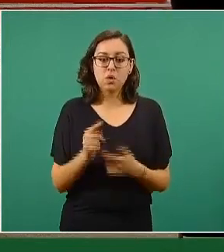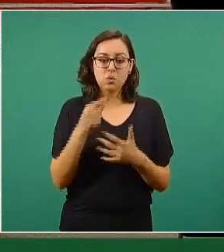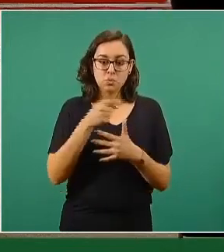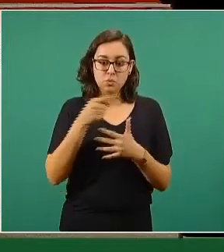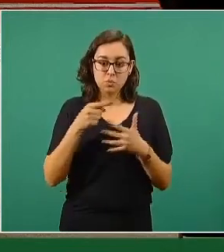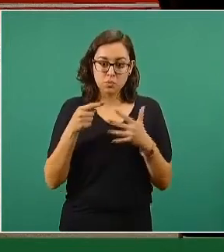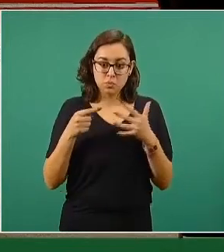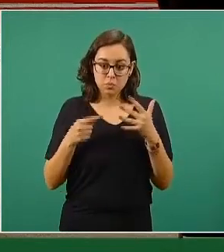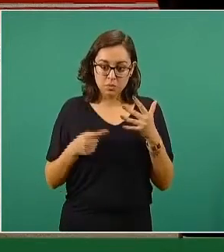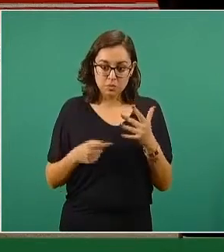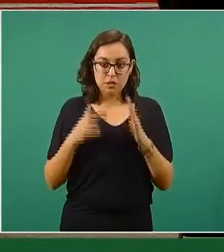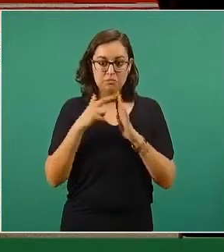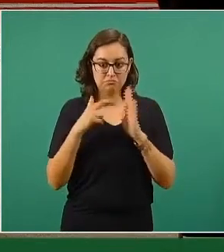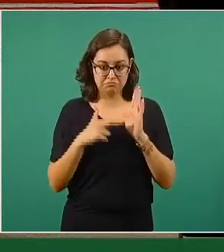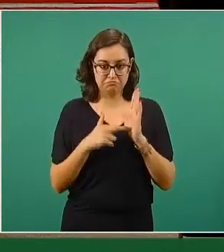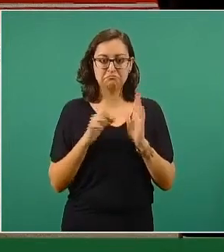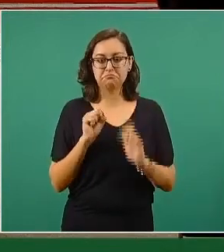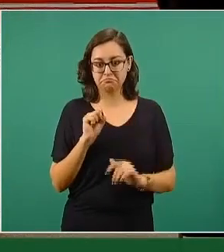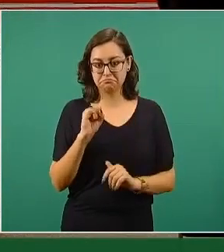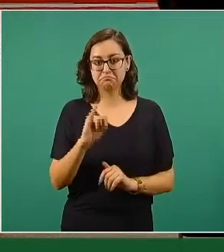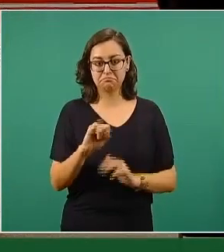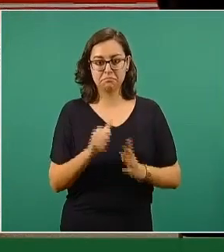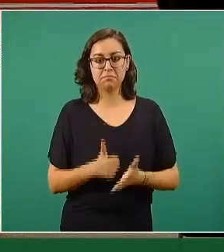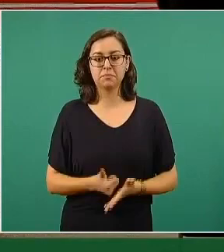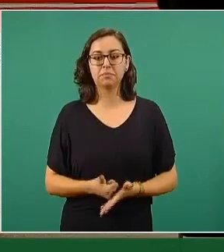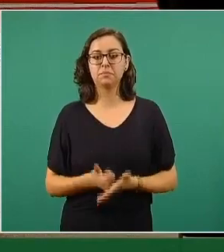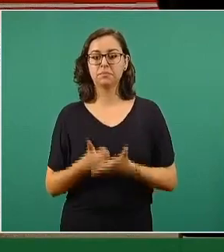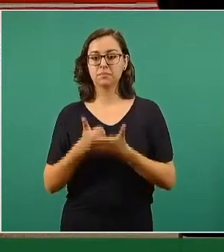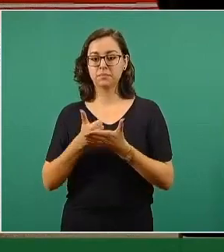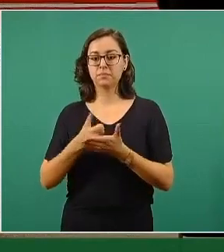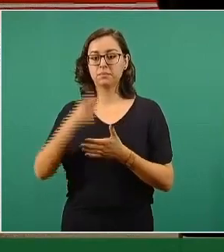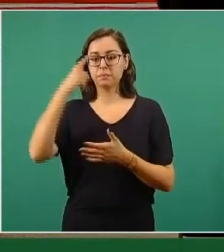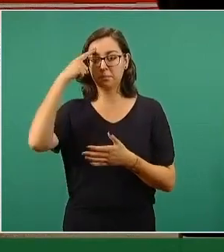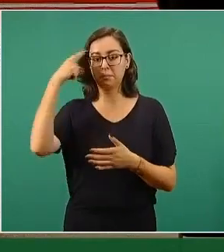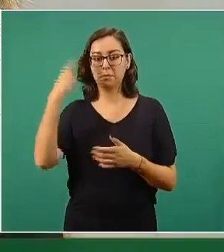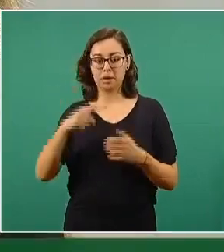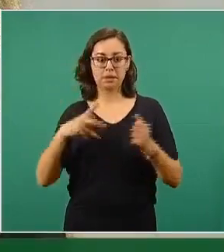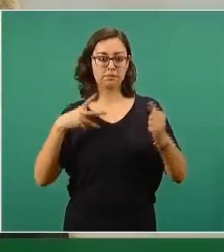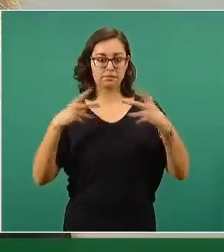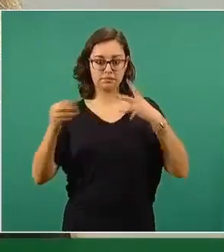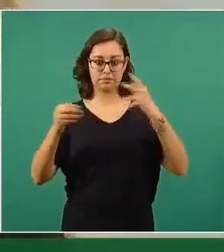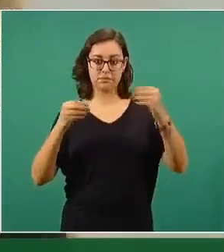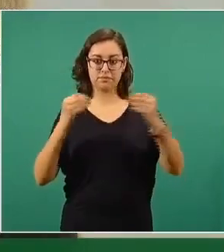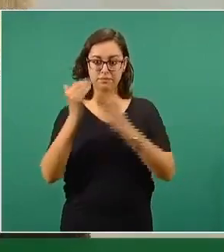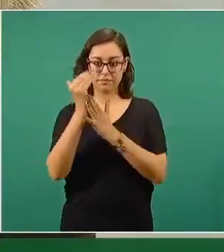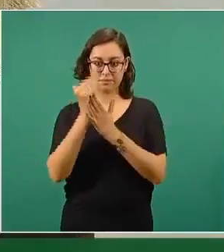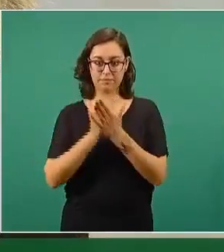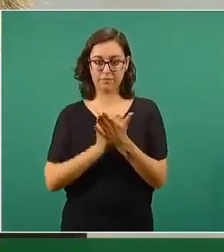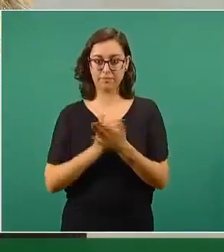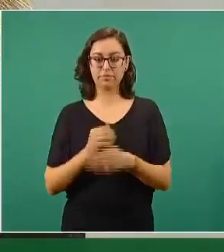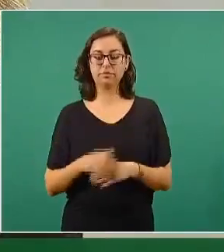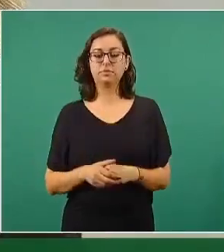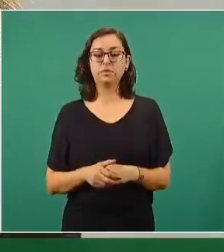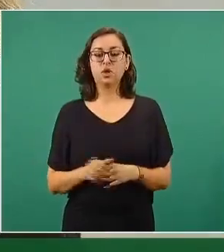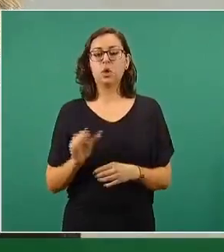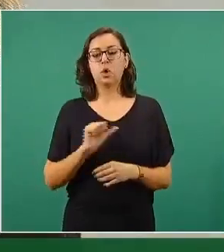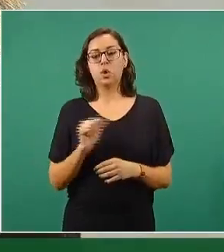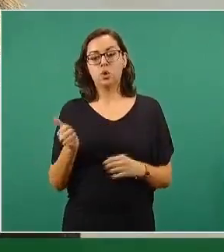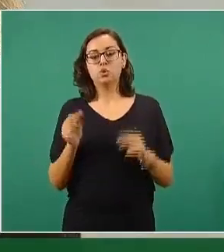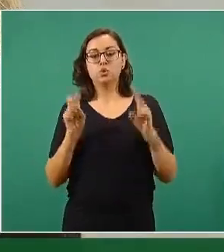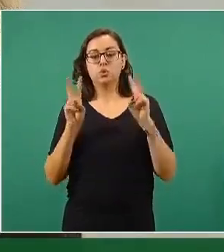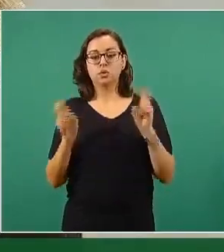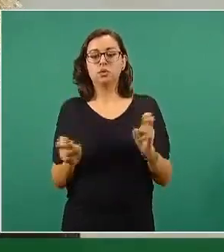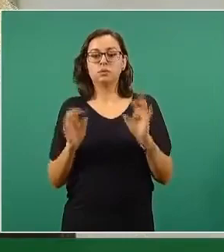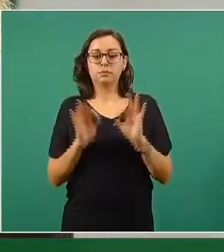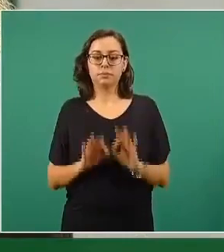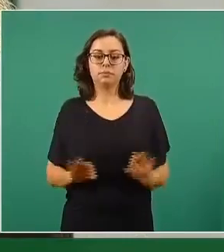van a coadyuvar en mantener la baja transmisión. Otro punto importante pues también es recordar